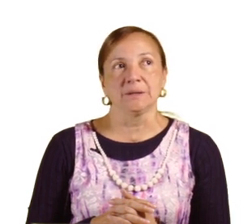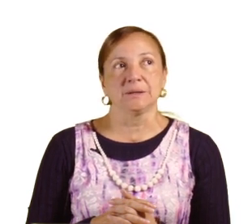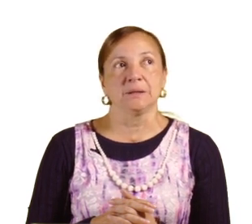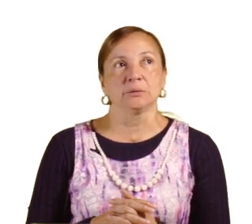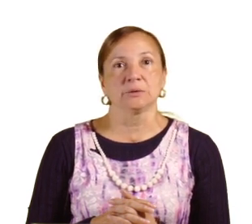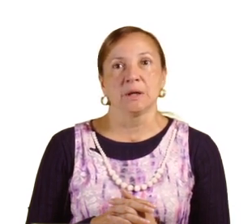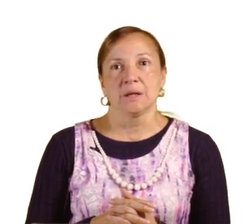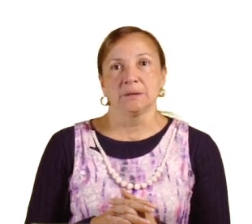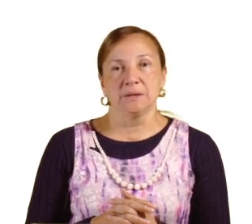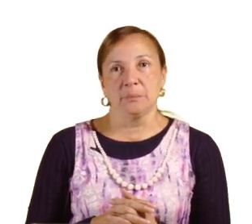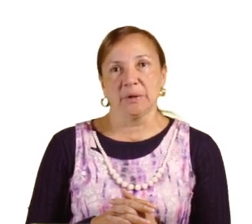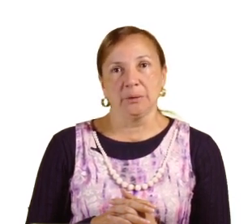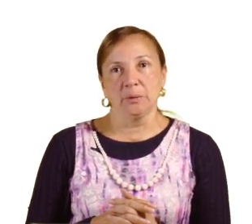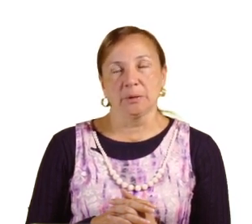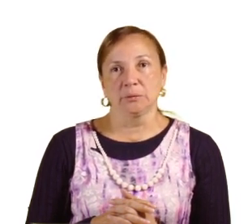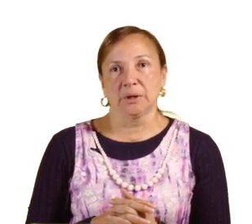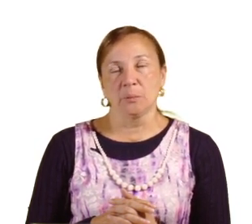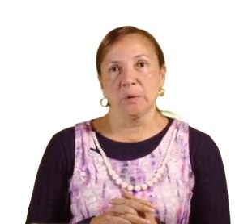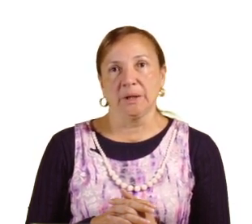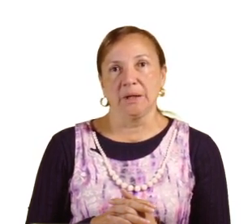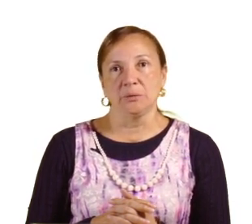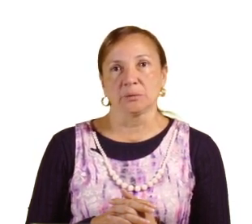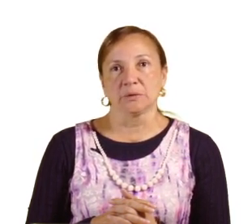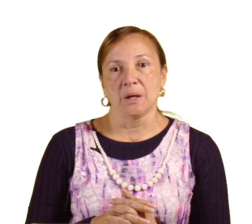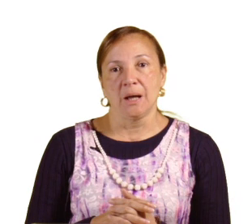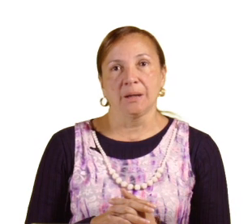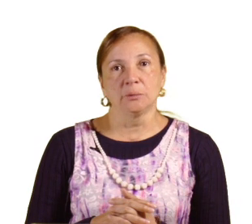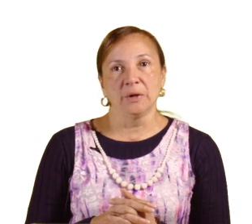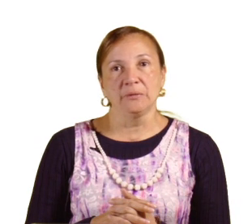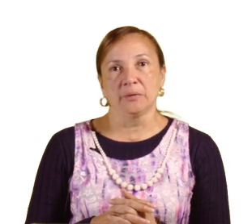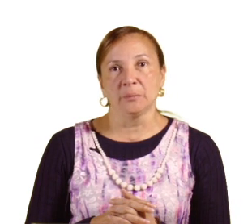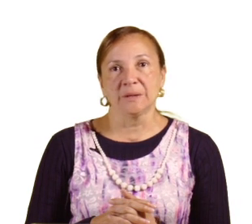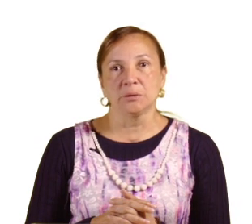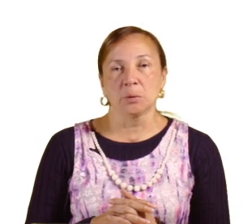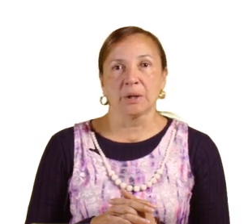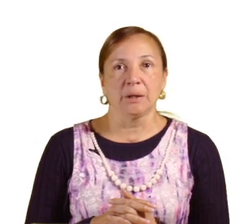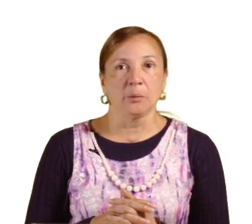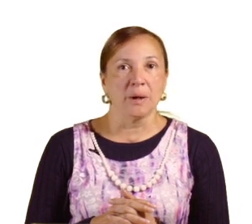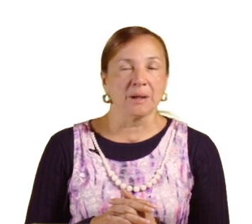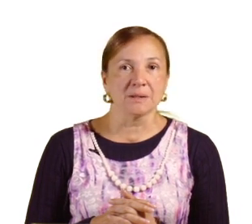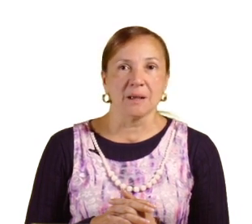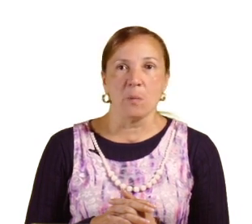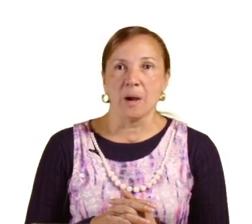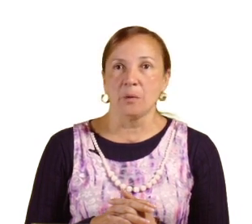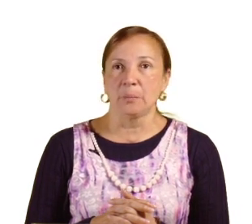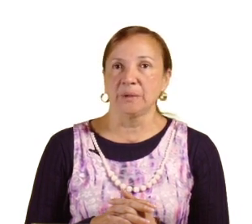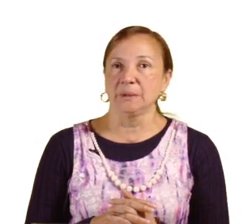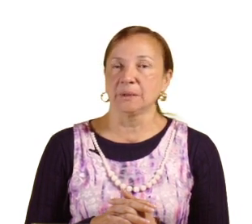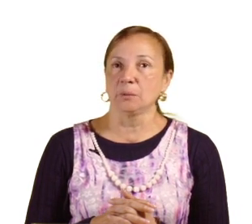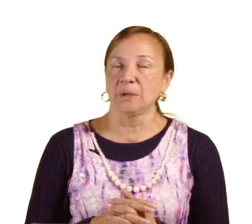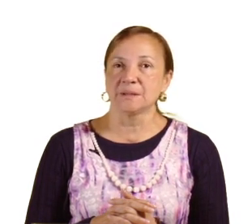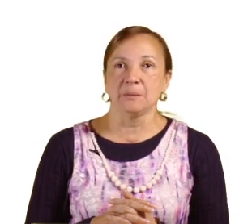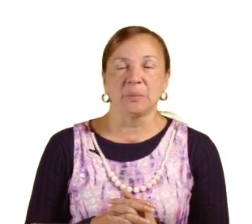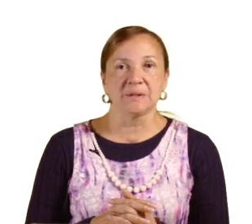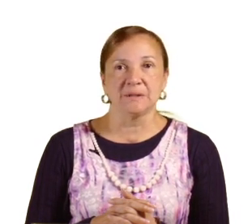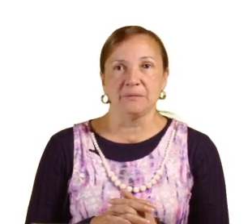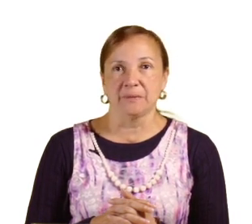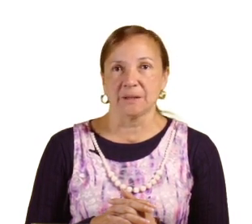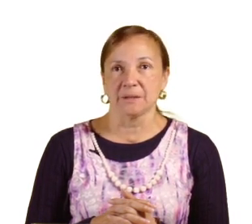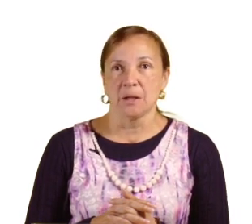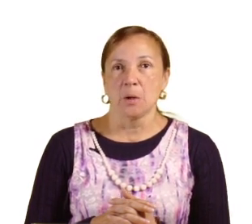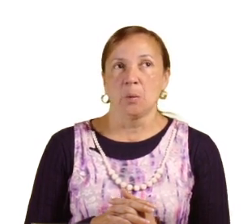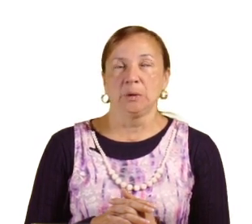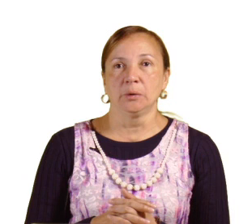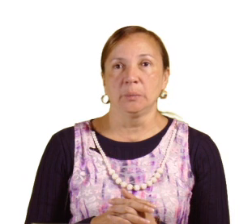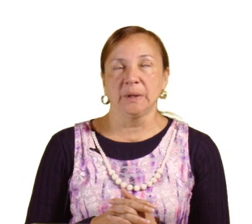estados financieros. Siempre que nos encontremos en ellos alguna información que no alcanzamos a comprender con las simples